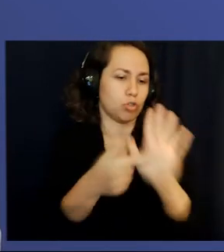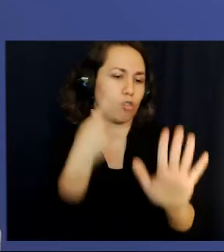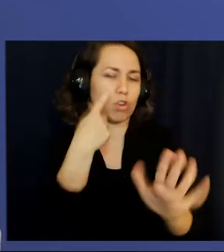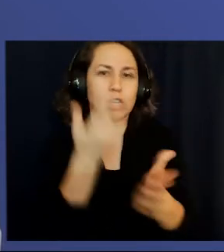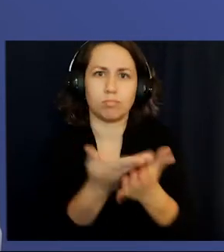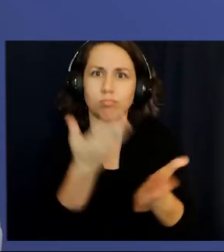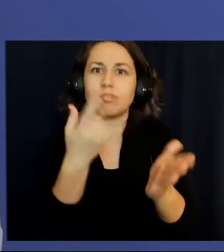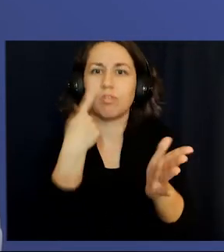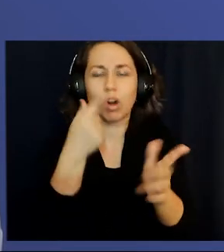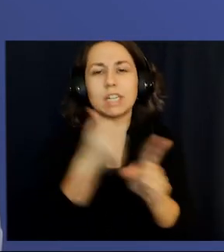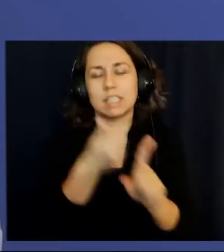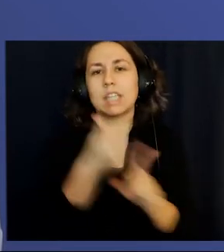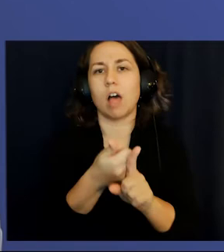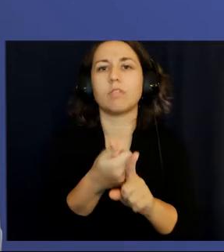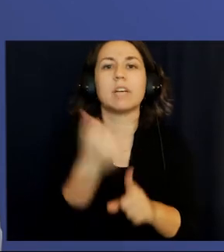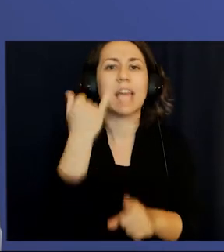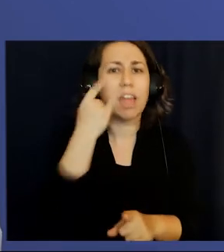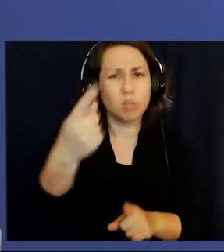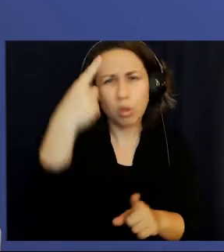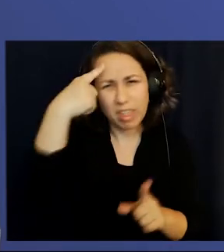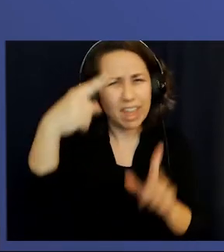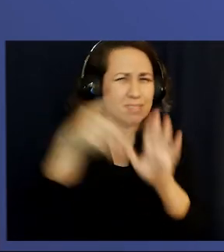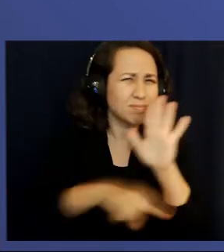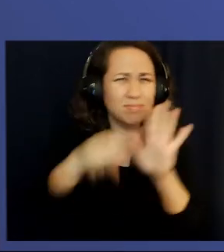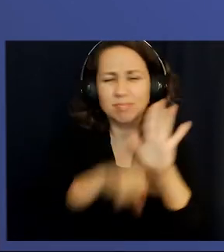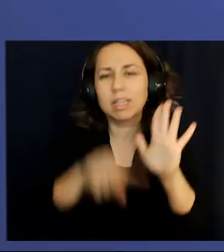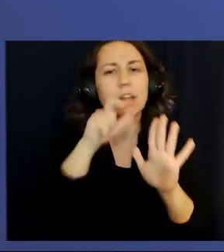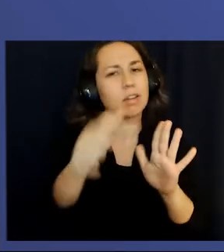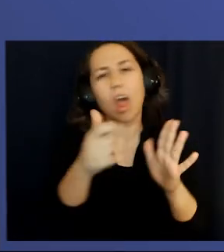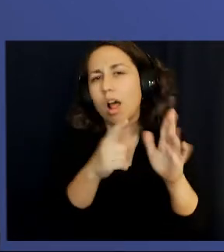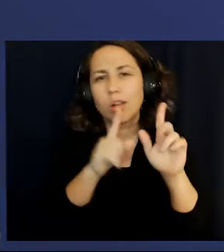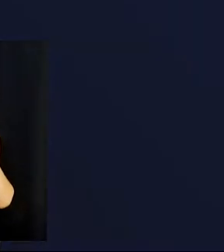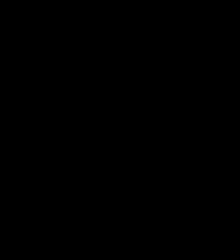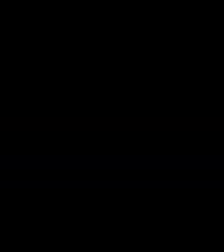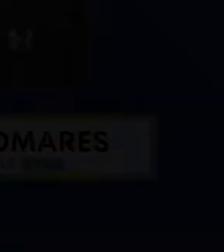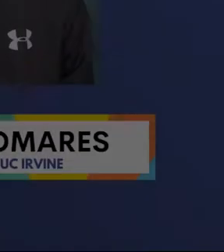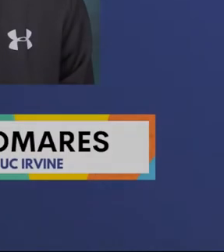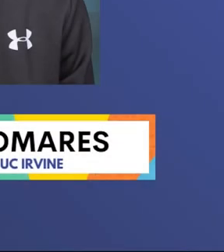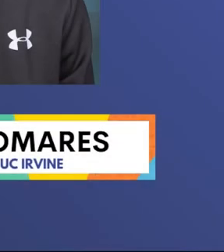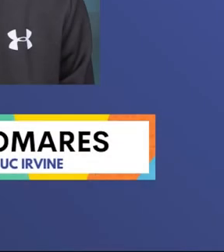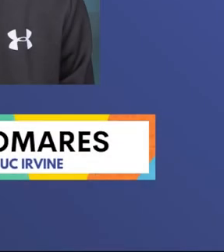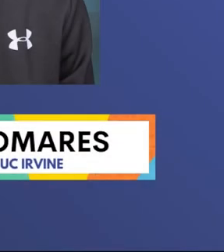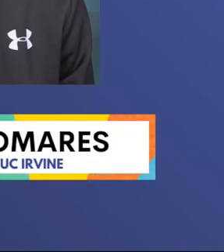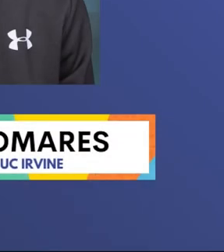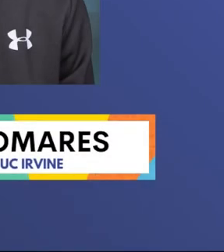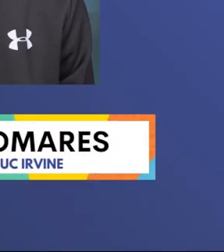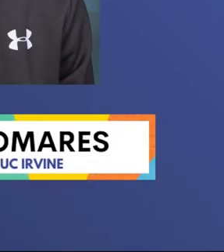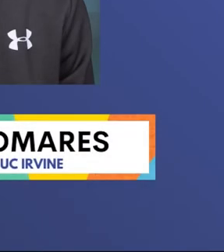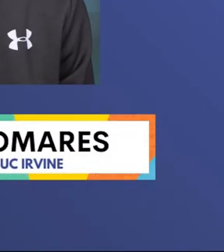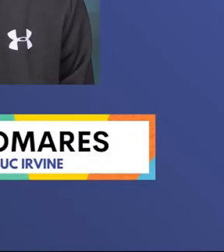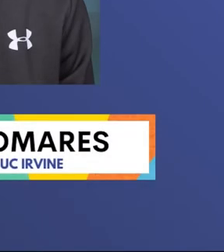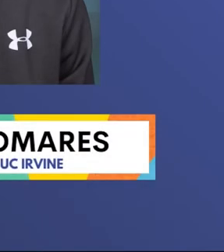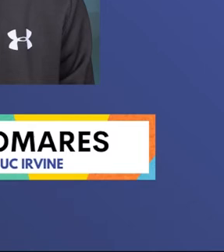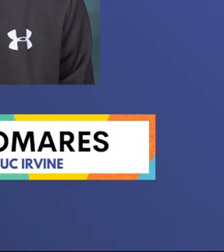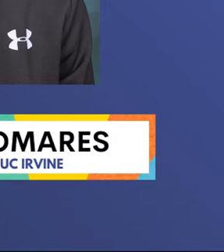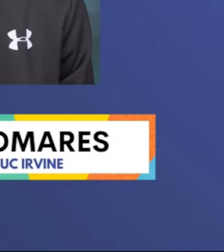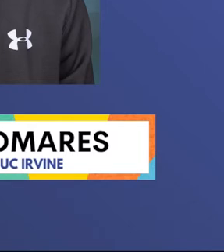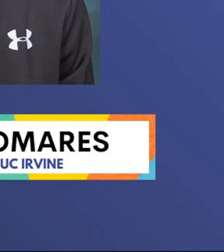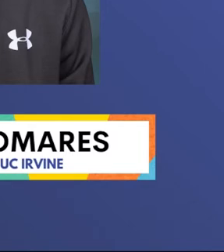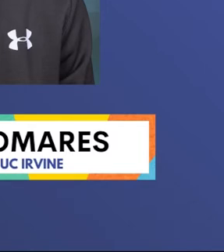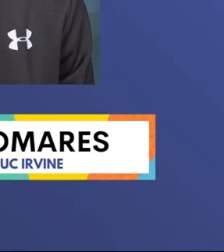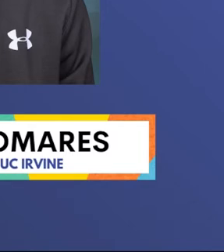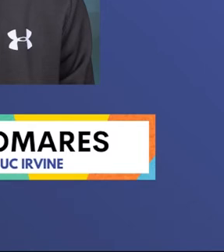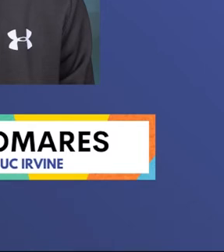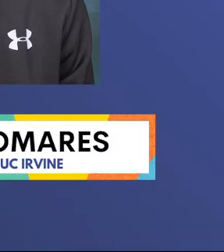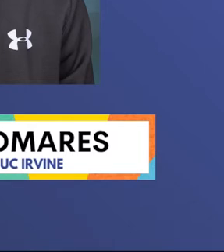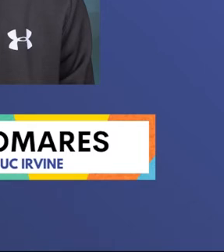y aprendes de tus errores. Una mentalidad negativa no te llevará a nada en la vida. Santiago Palomares no pudo estar aquí, pero